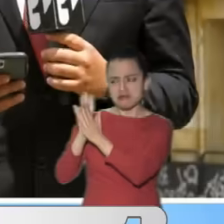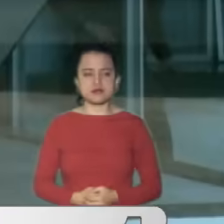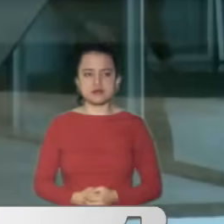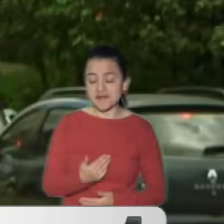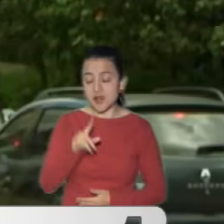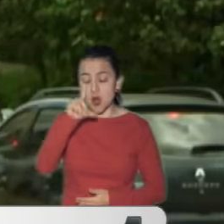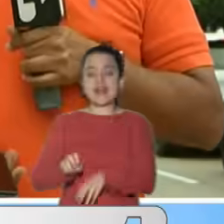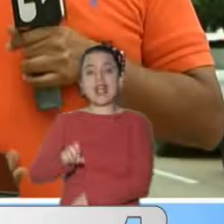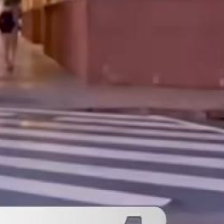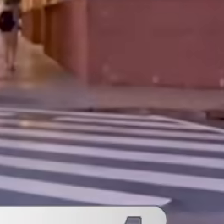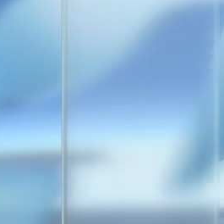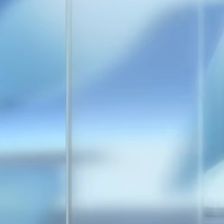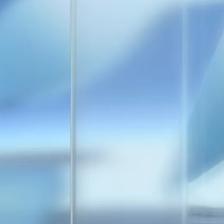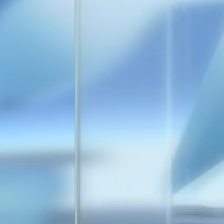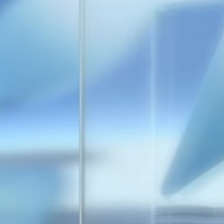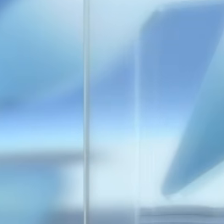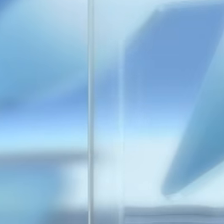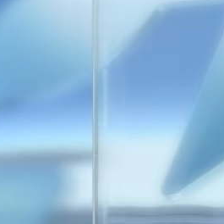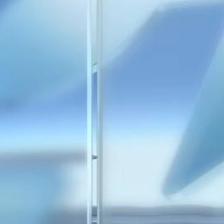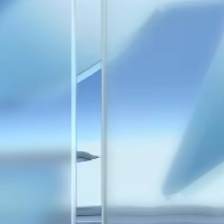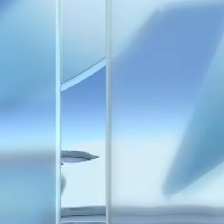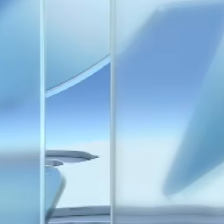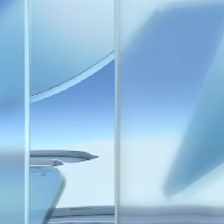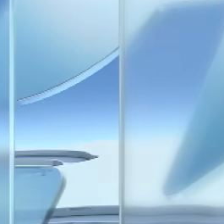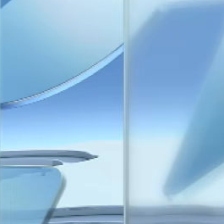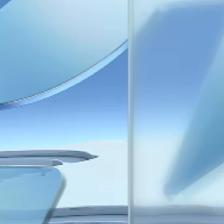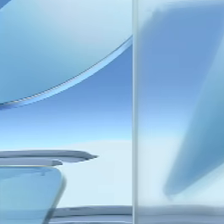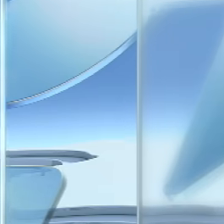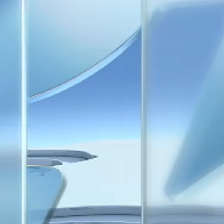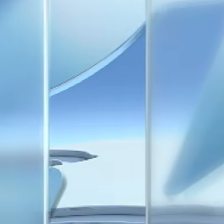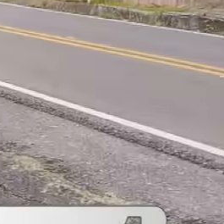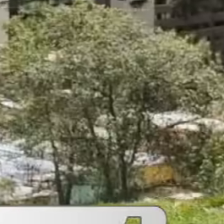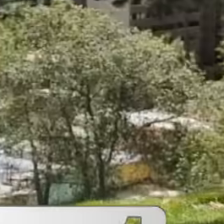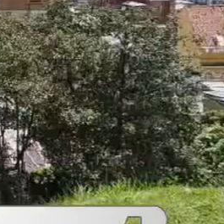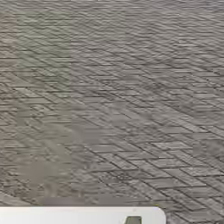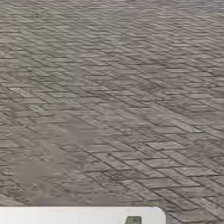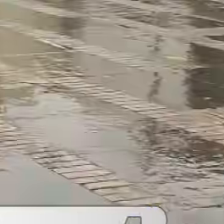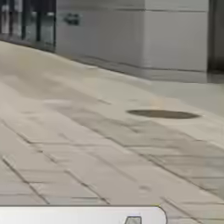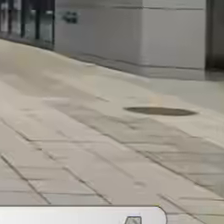estamos donde está la noticia. Somos Noticentro 1 CMI.